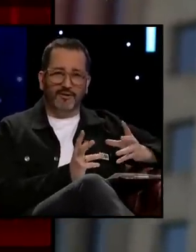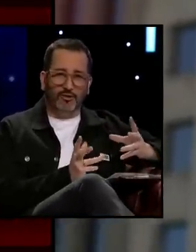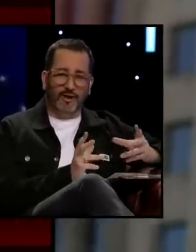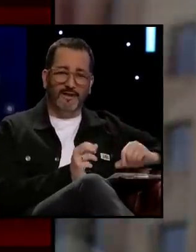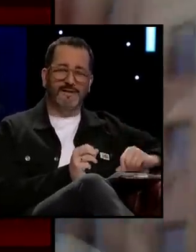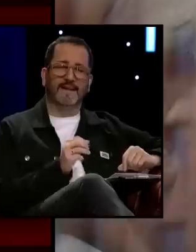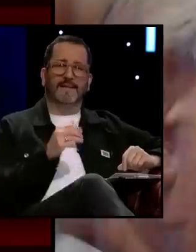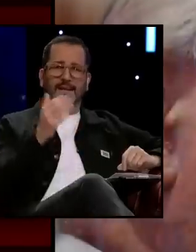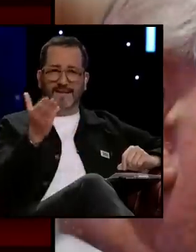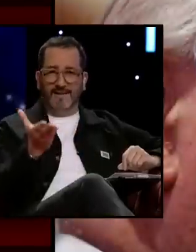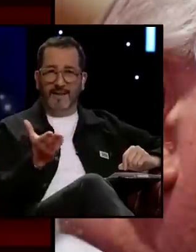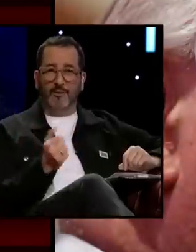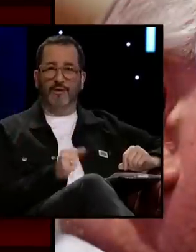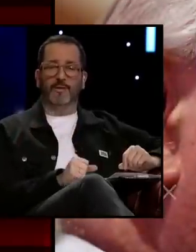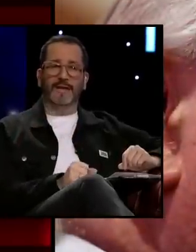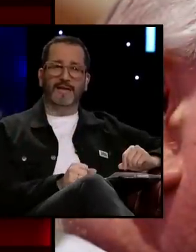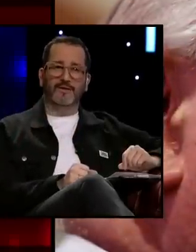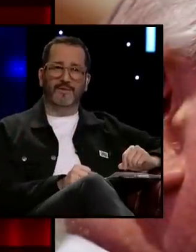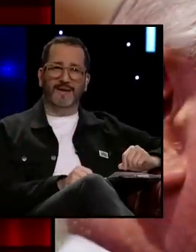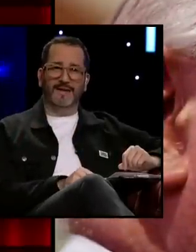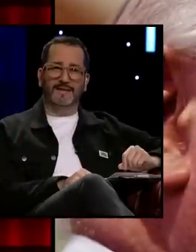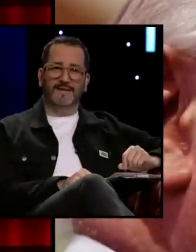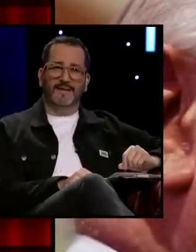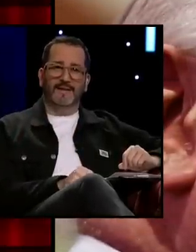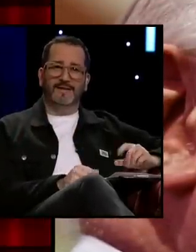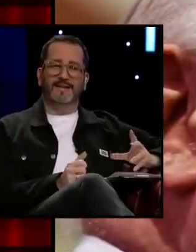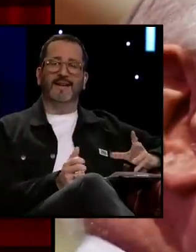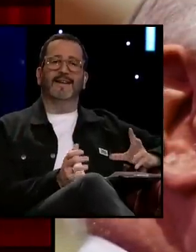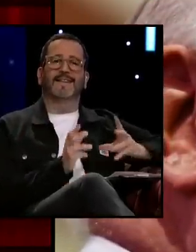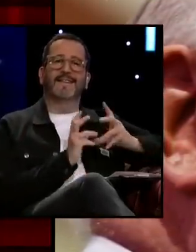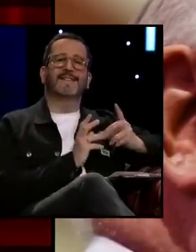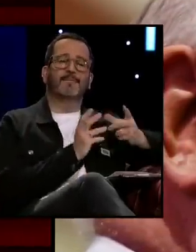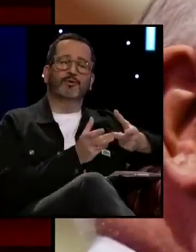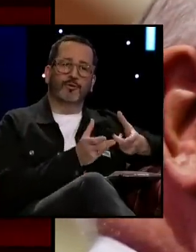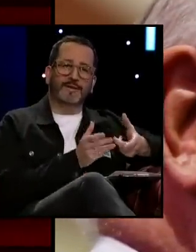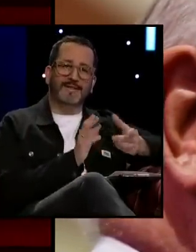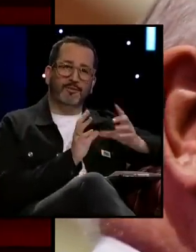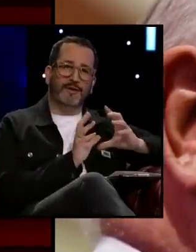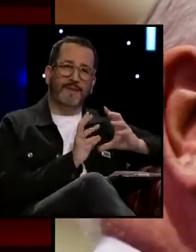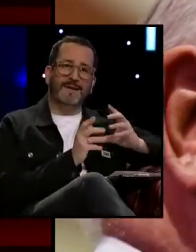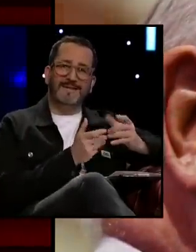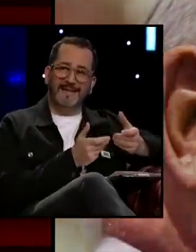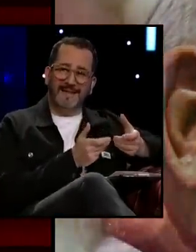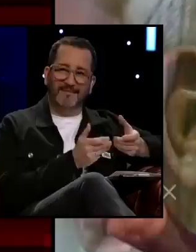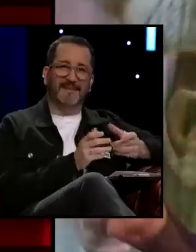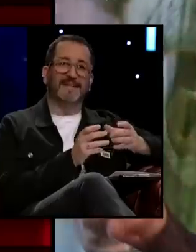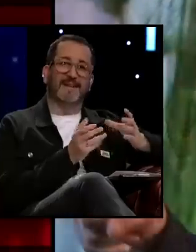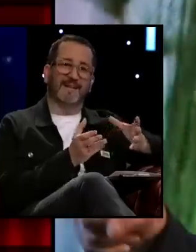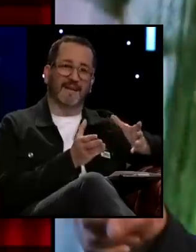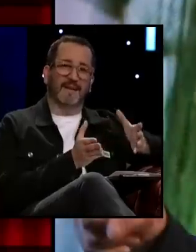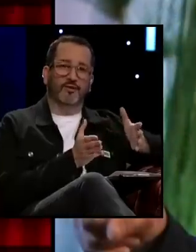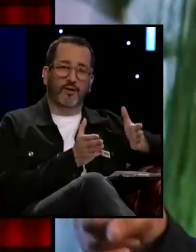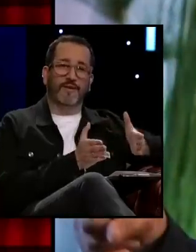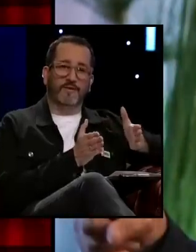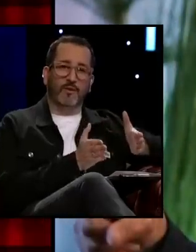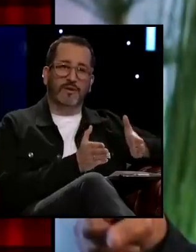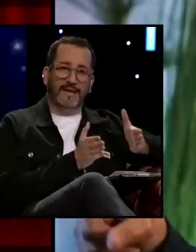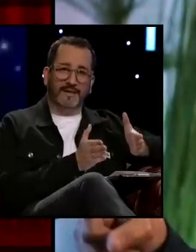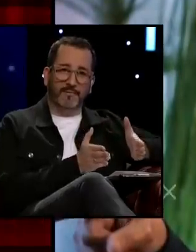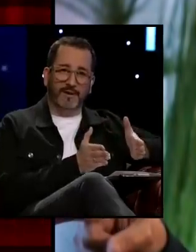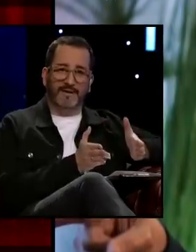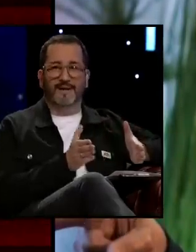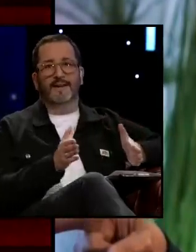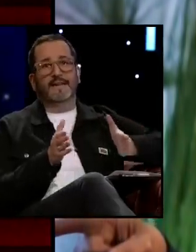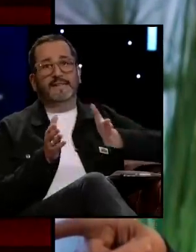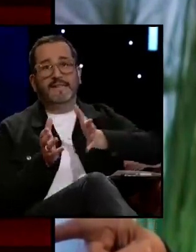ser antojadiza. Se habla del cuaderno amarillo de Mañalich, etcétera. Desde ese punto de vista, ¿se podría pensar que, más allá de no haber una